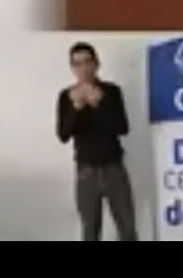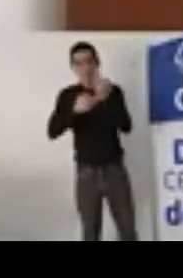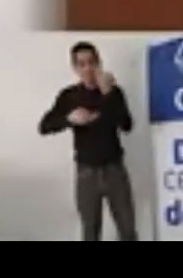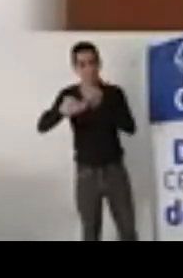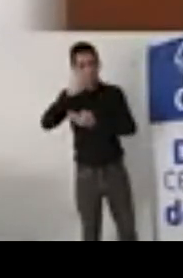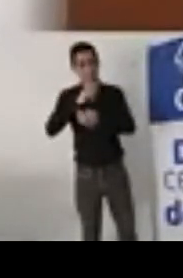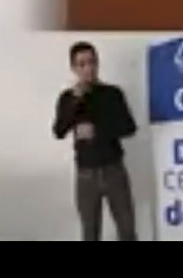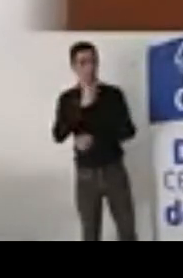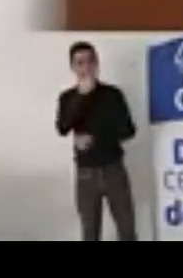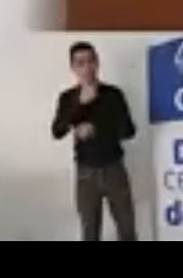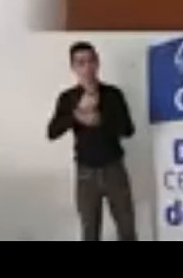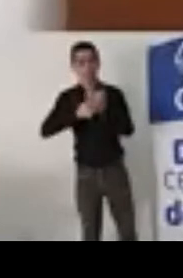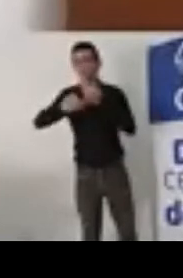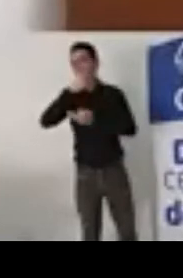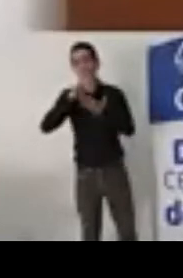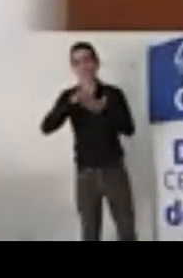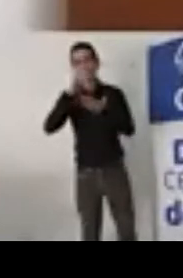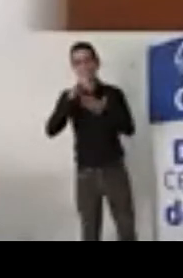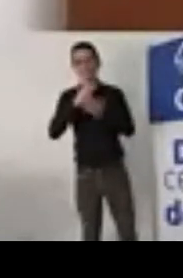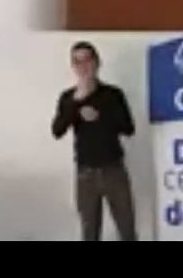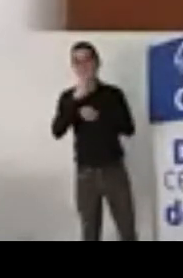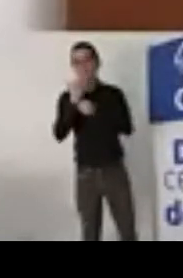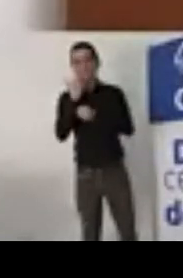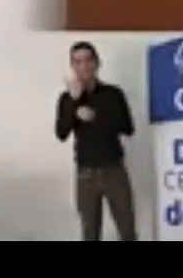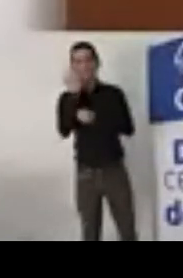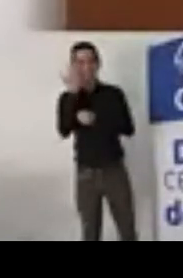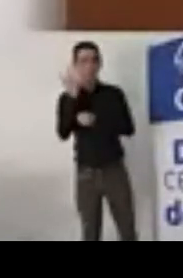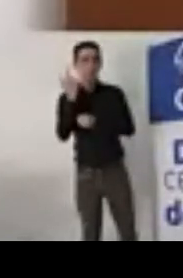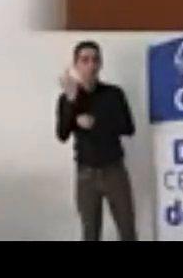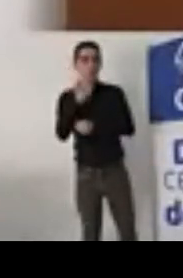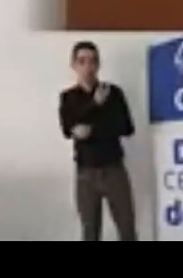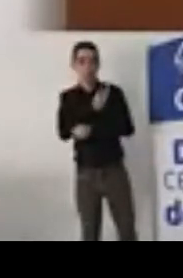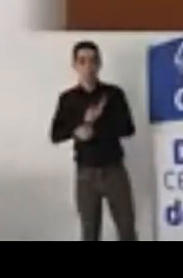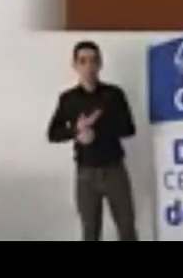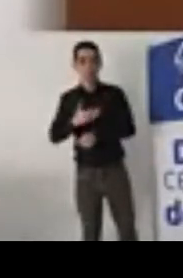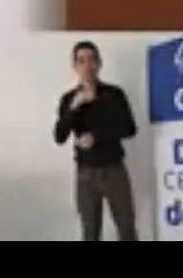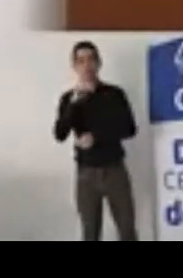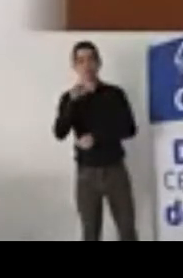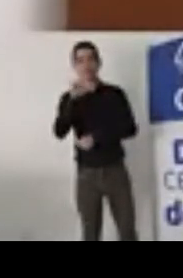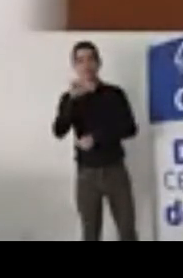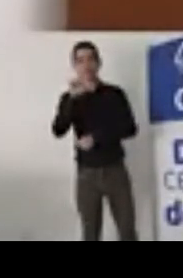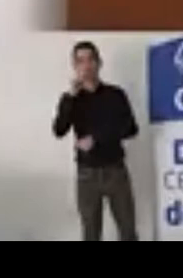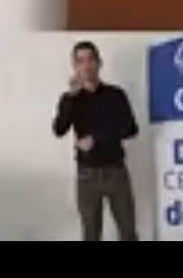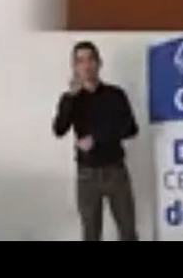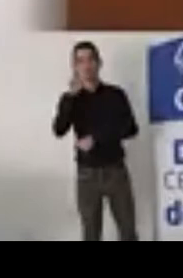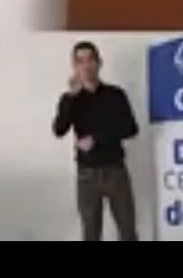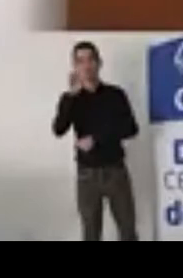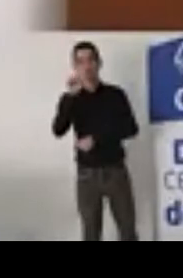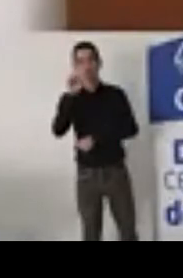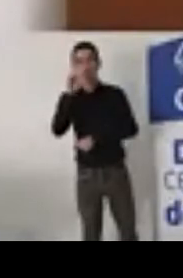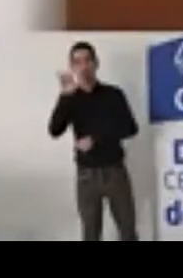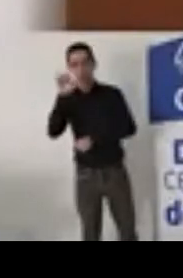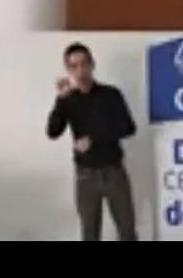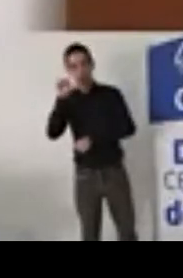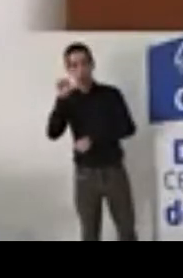señora Lourdes Solís Padilla, presidenta del sistema DIF León, y también al señor Jorge Hernández,